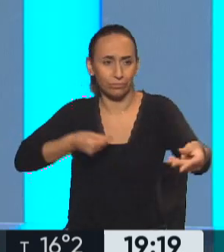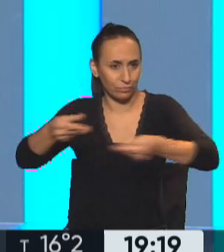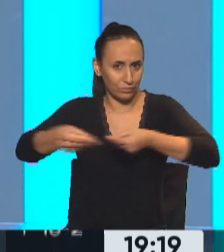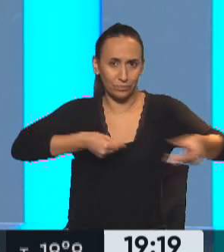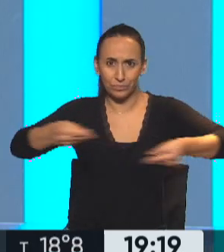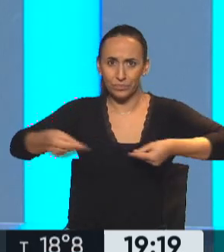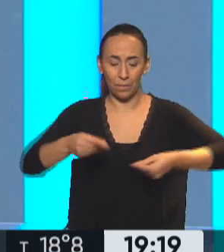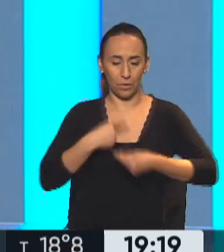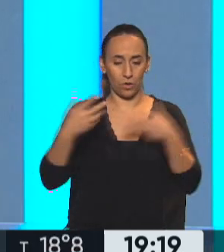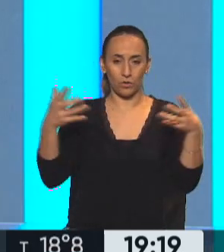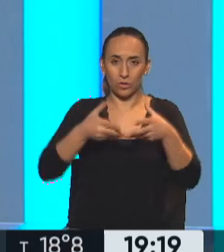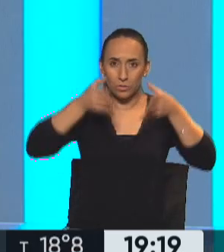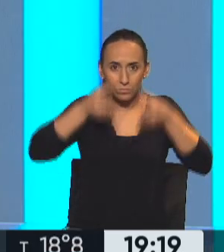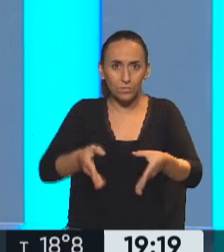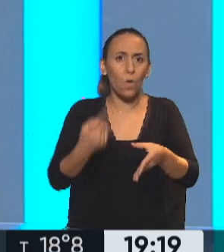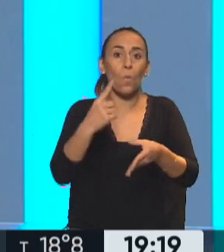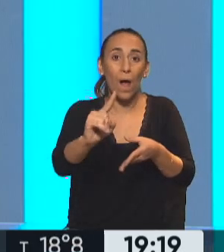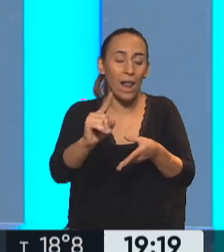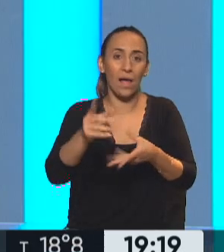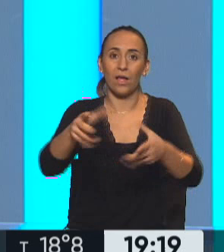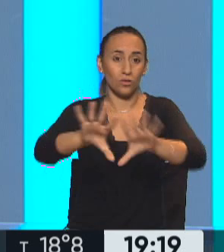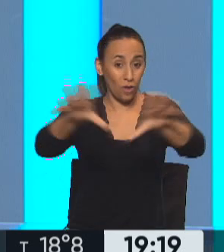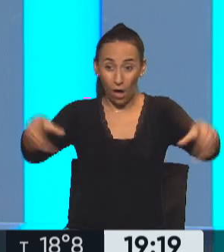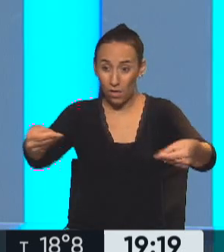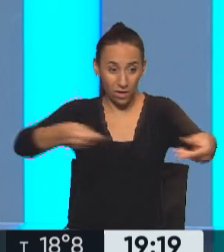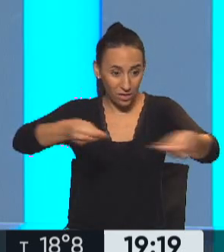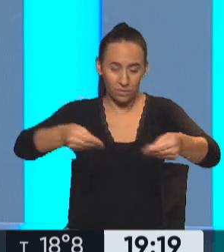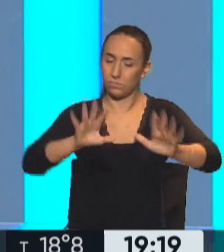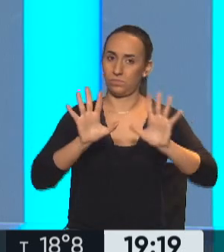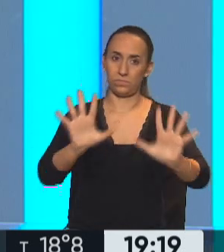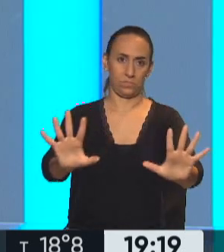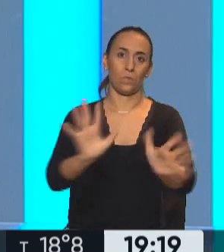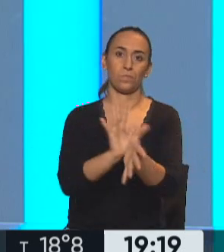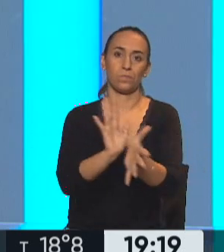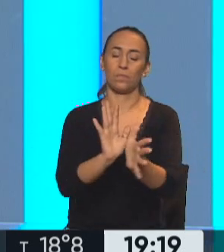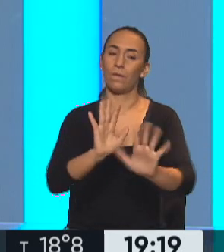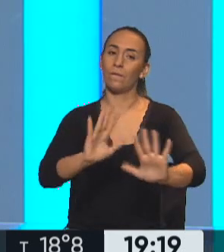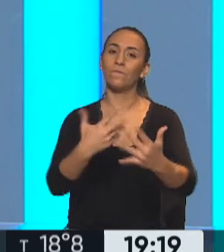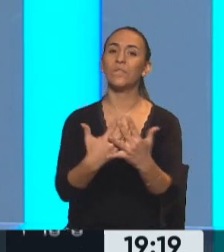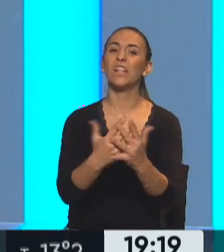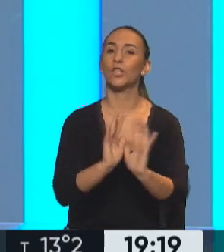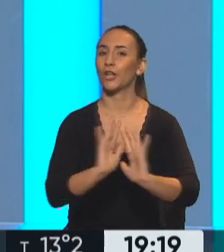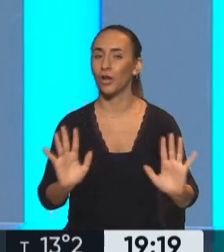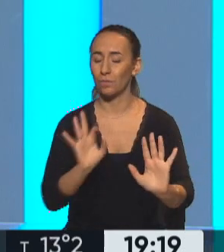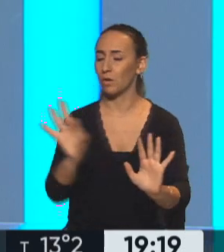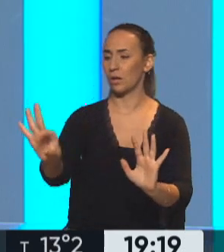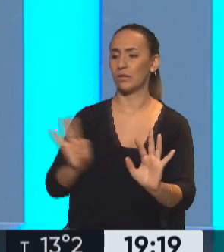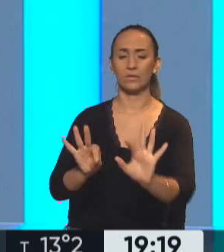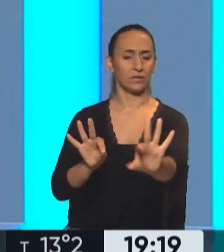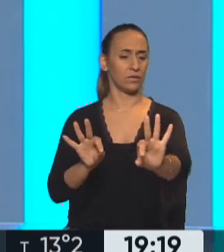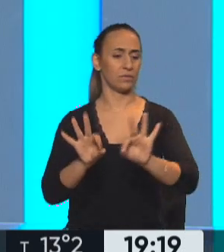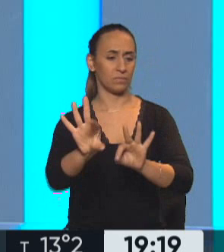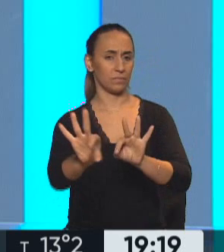a tratar en función de una serie de criterios de valoración que resuelven, ¿no? Como